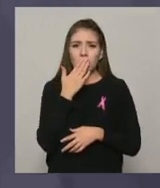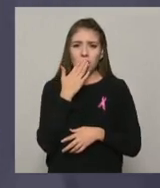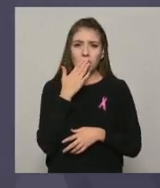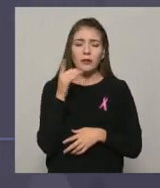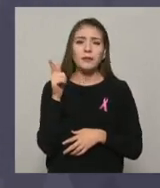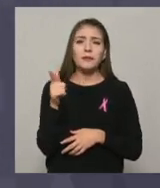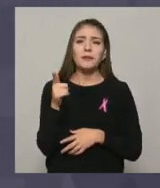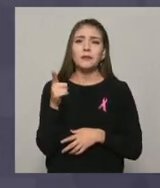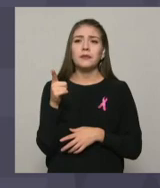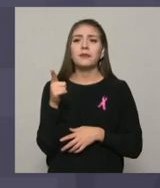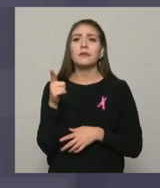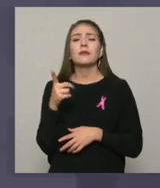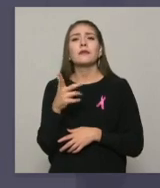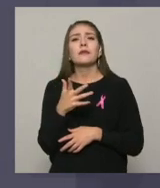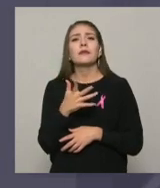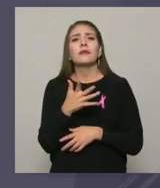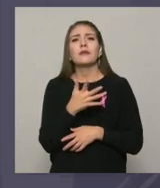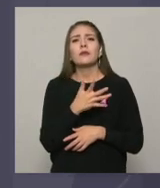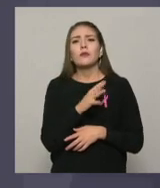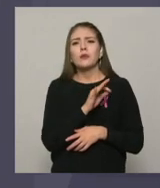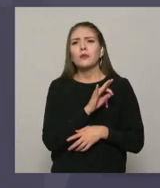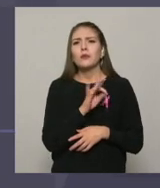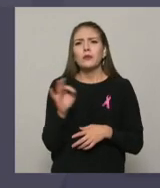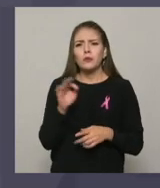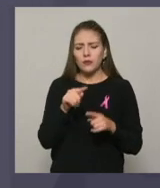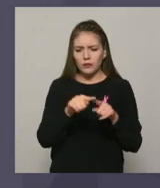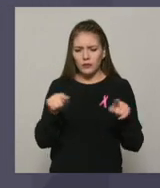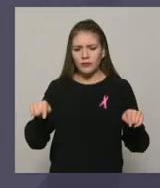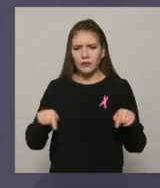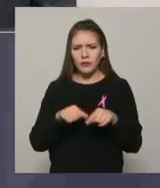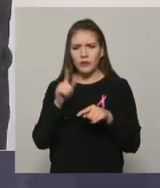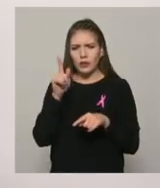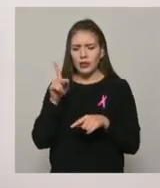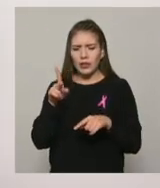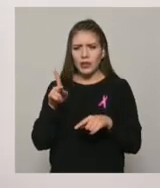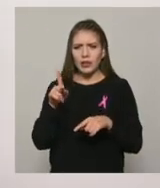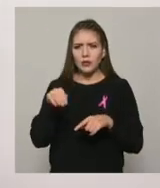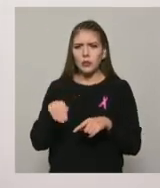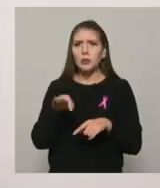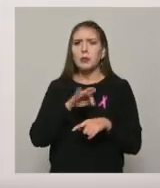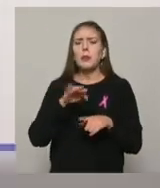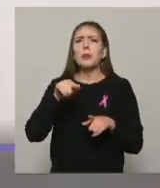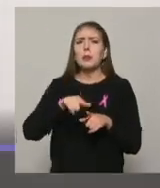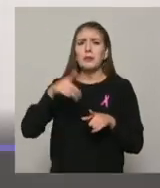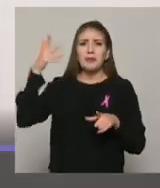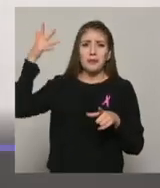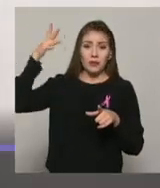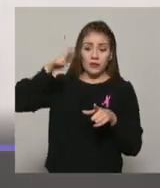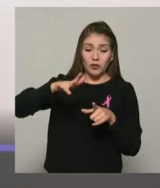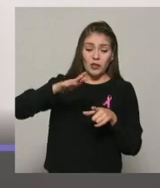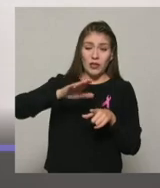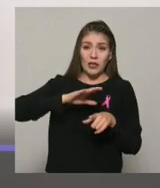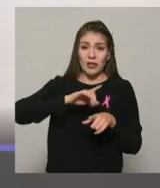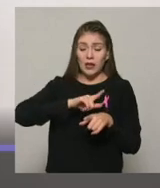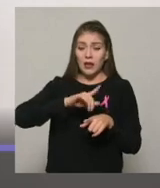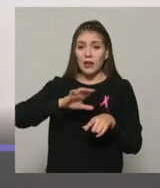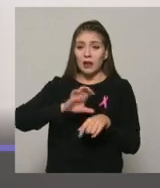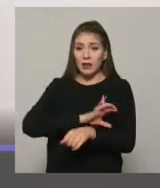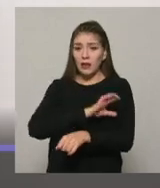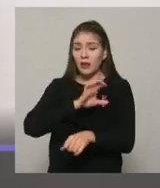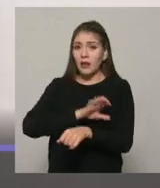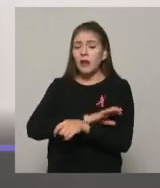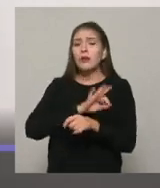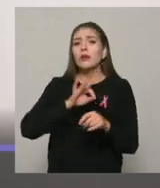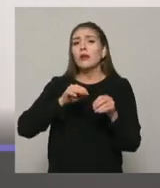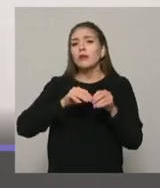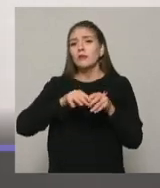kilómetro por lado, se puede captar suficiente energía solar para abastecer a toda la República? Entonces, eso también va a ser porque